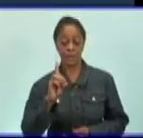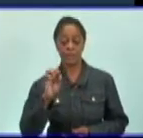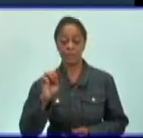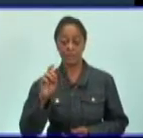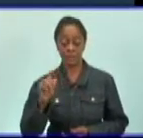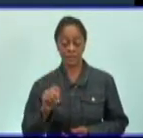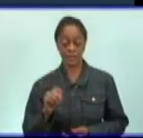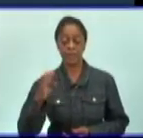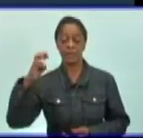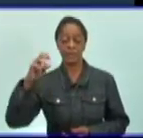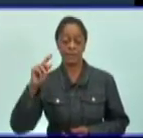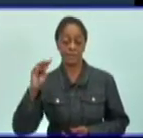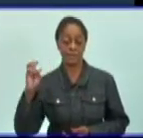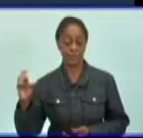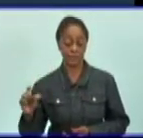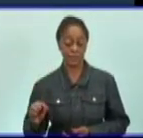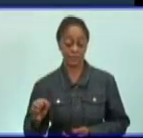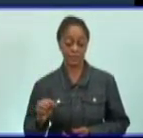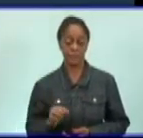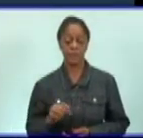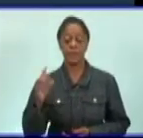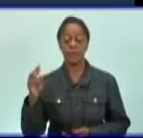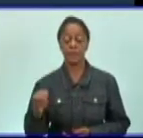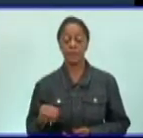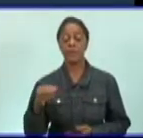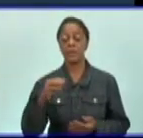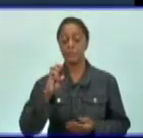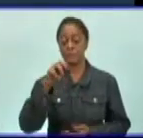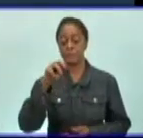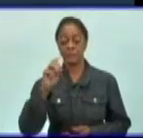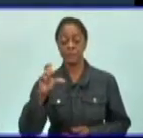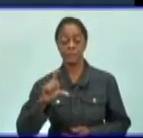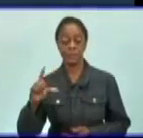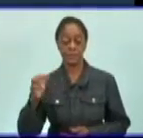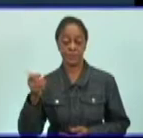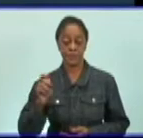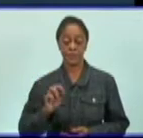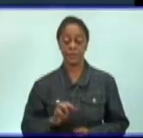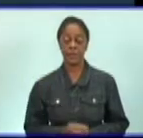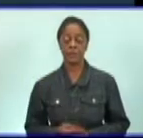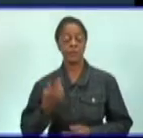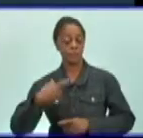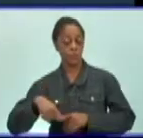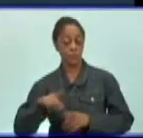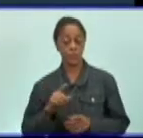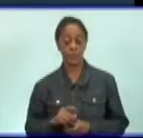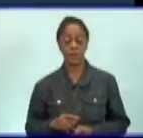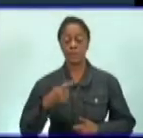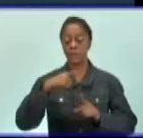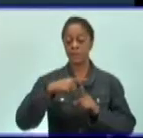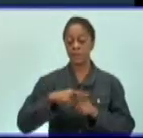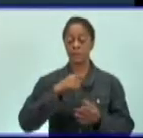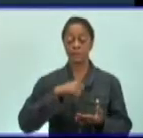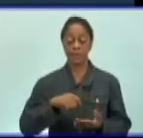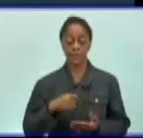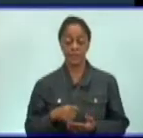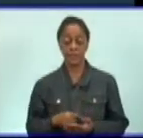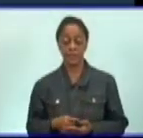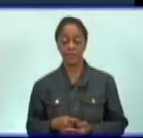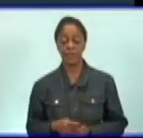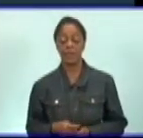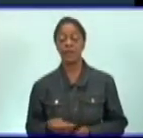la centena y la unidad del millar. Por otra parte, la adición escrita sin y